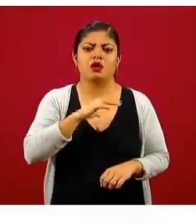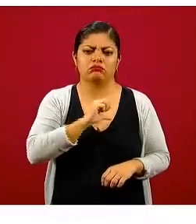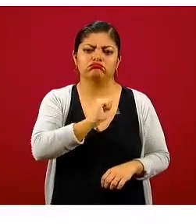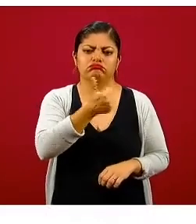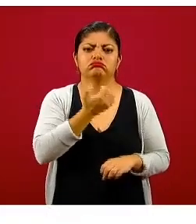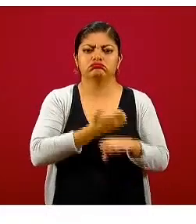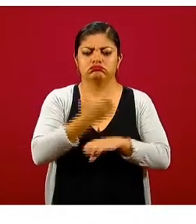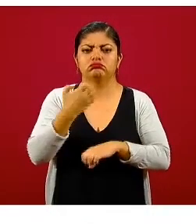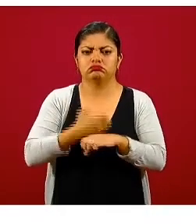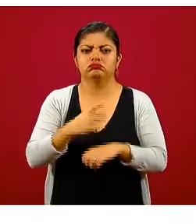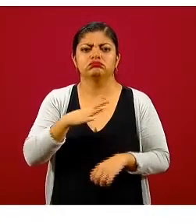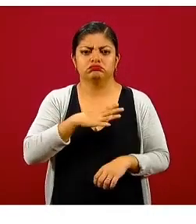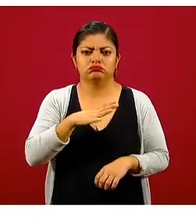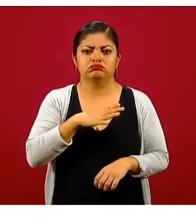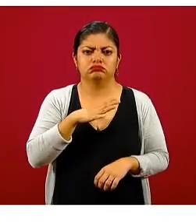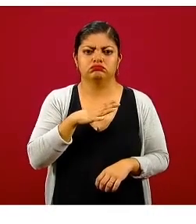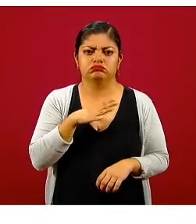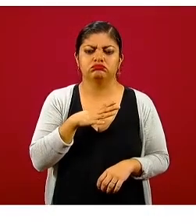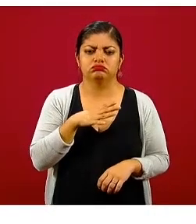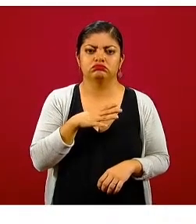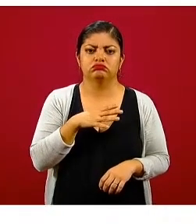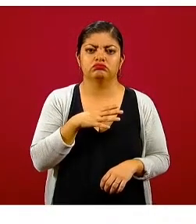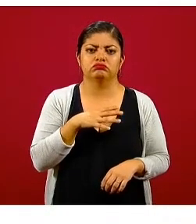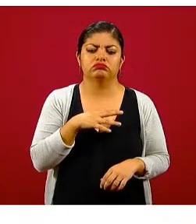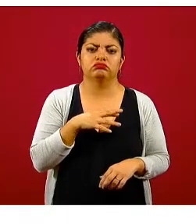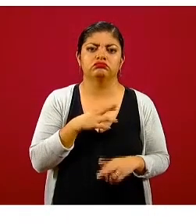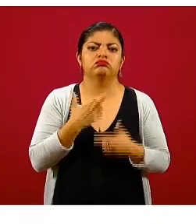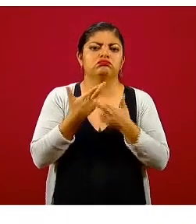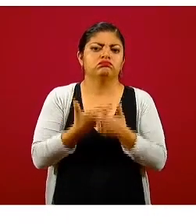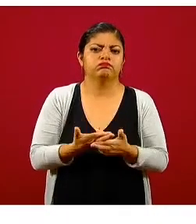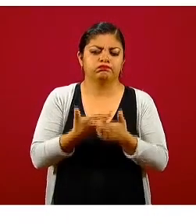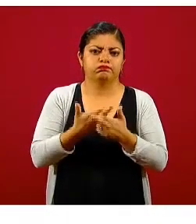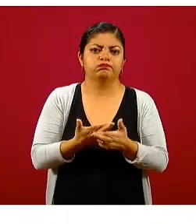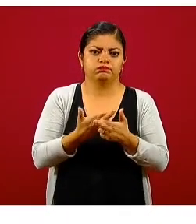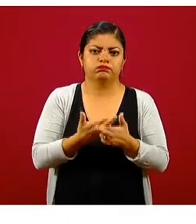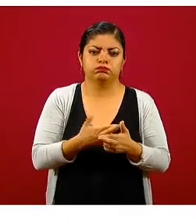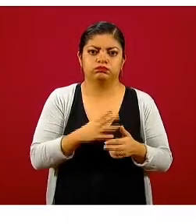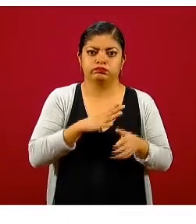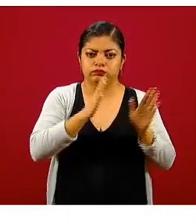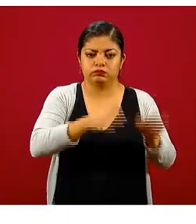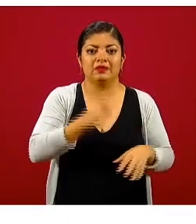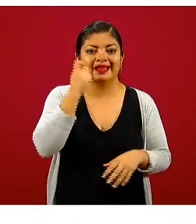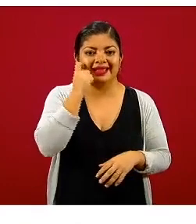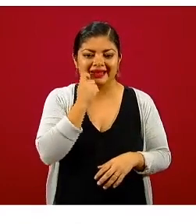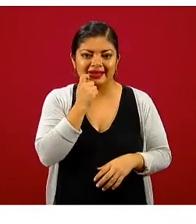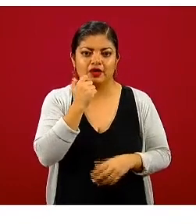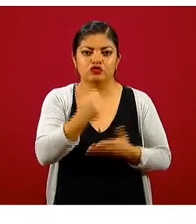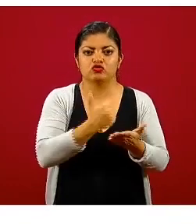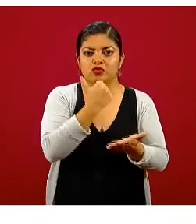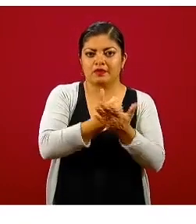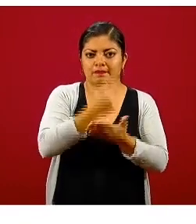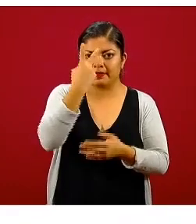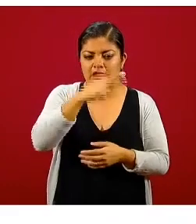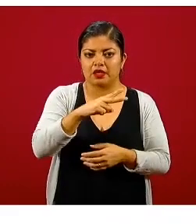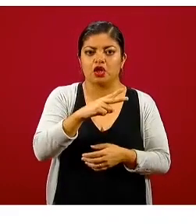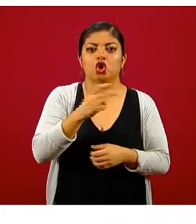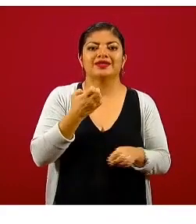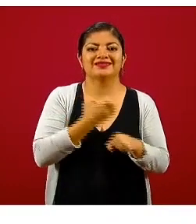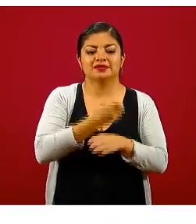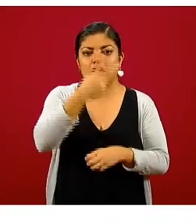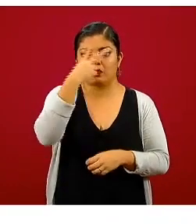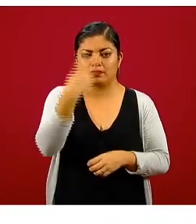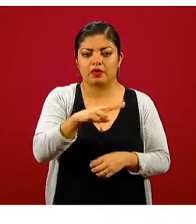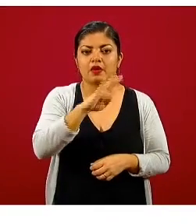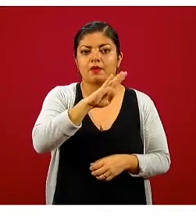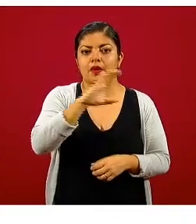entidades que sí tienen mayor proporción de ocupación: Guerrero, Ciudad de México, Estado de México,